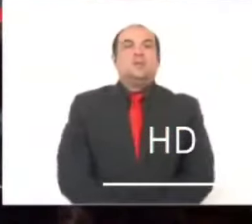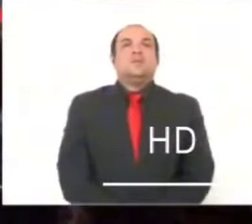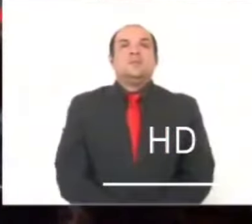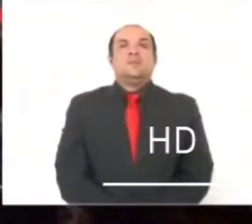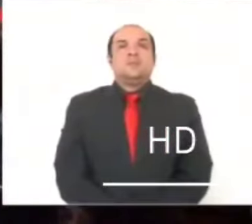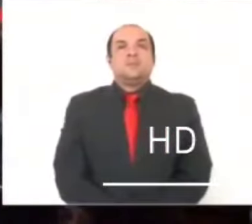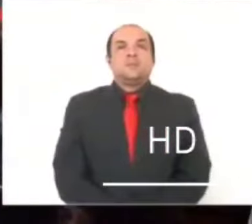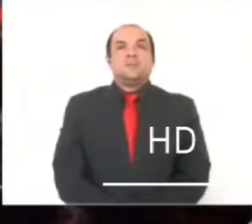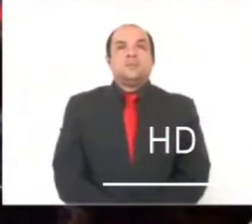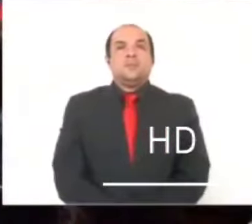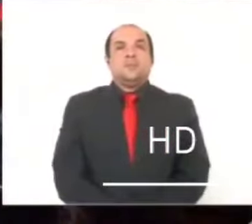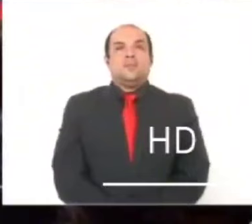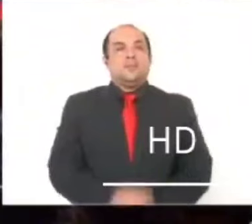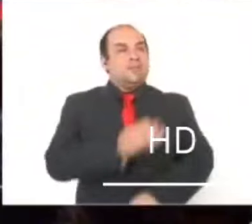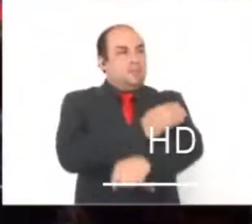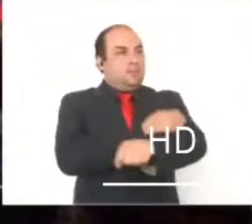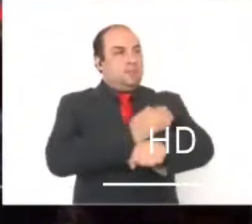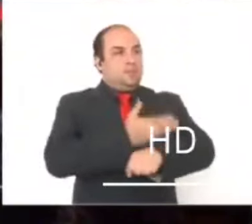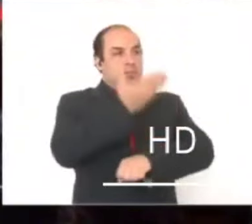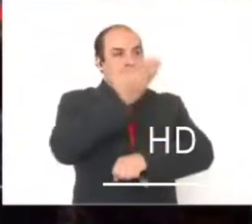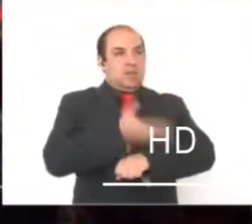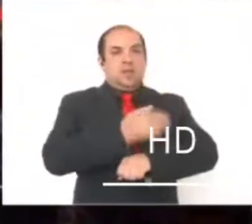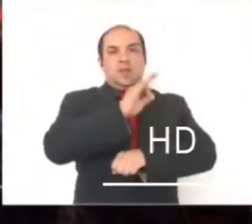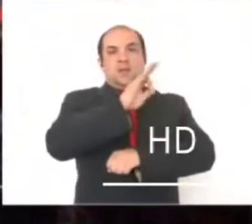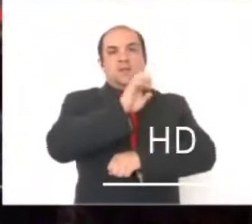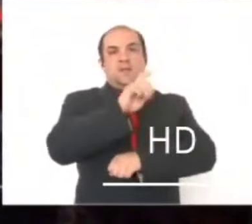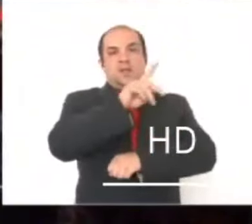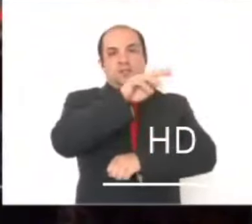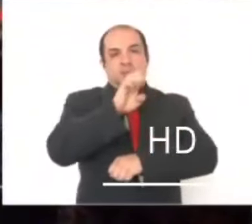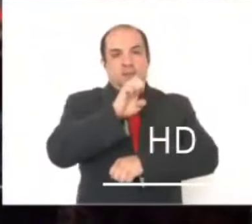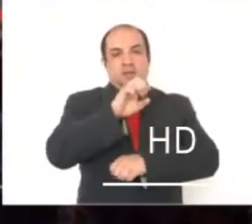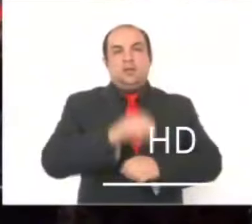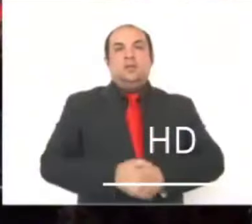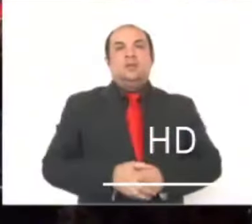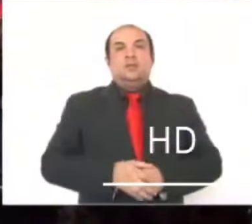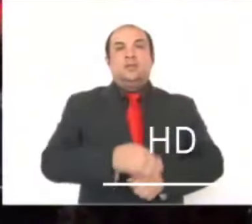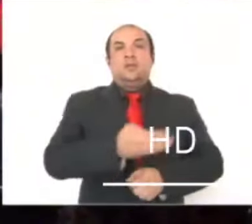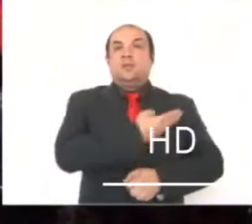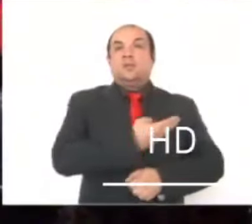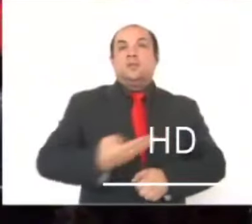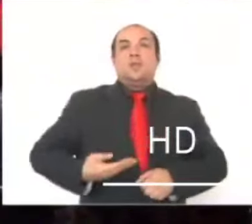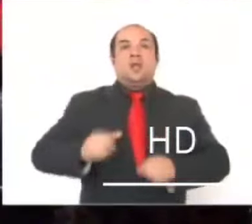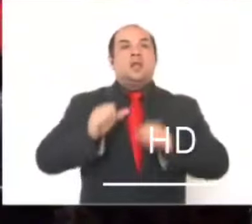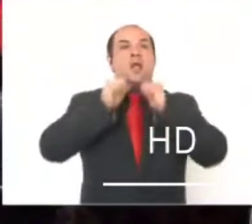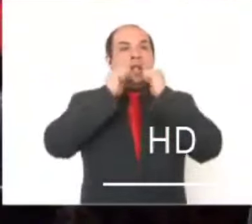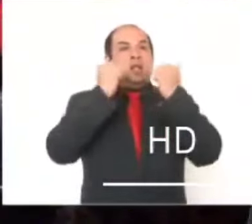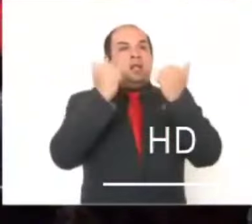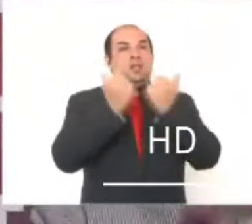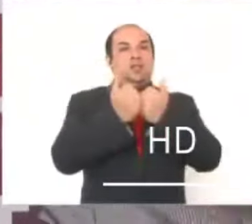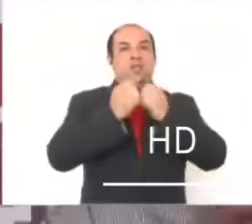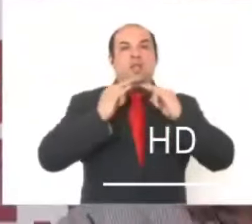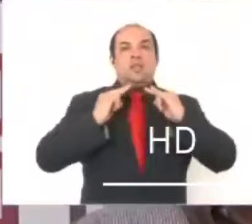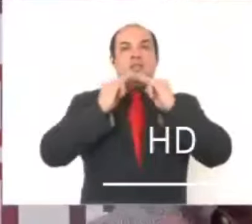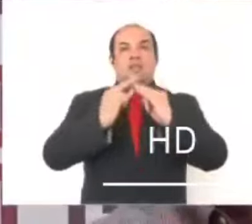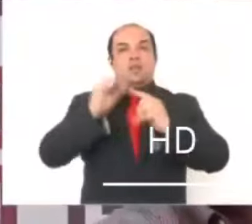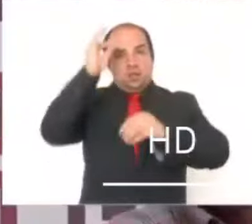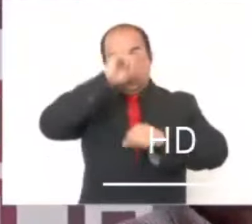Nos acompaña Felipe Santiago Victoriano, presidente de la Asociación Tianguis Cultural El Chopo.